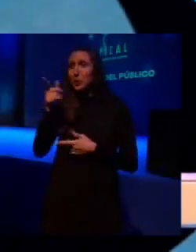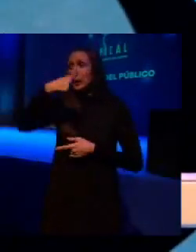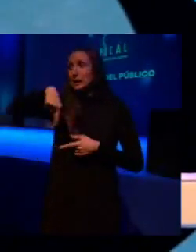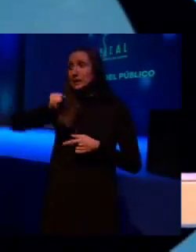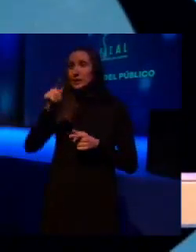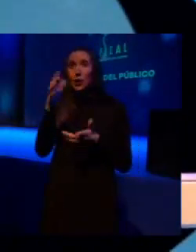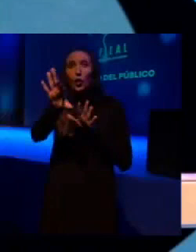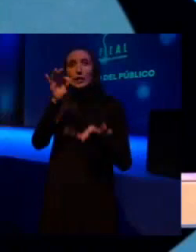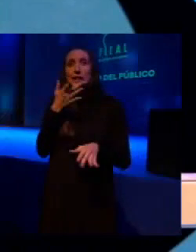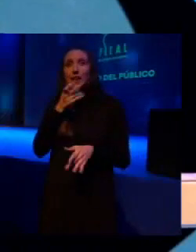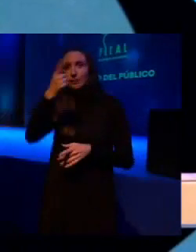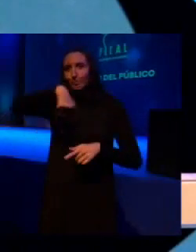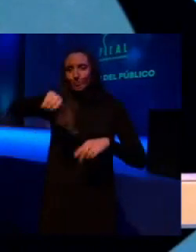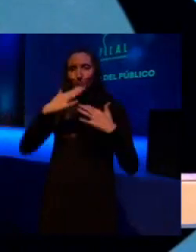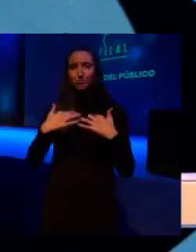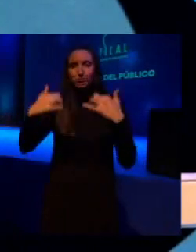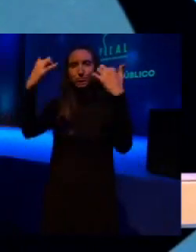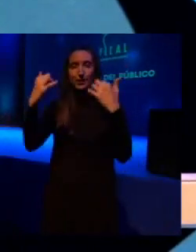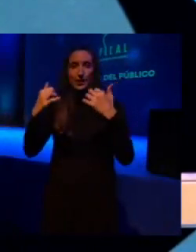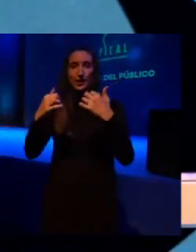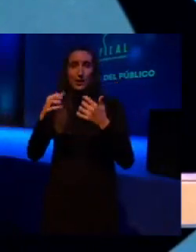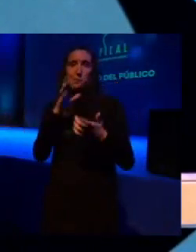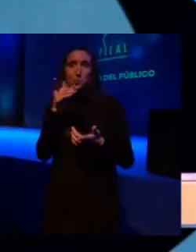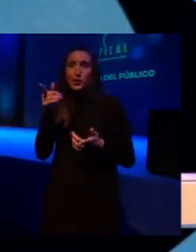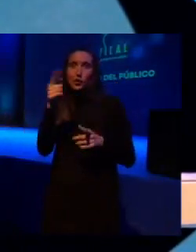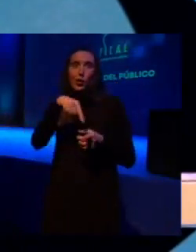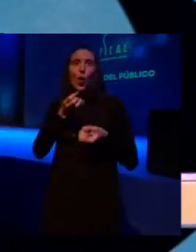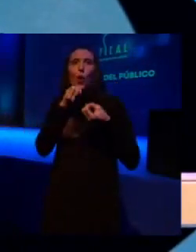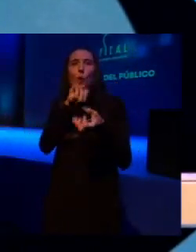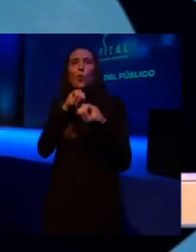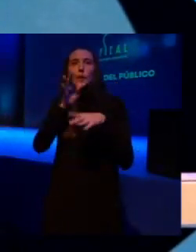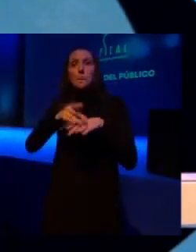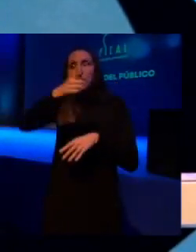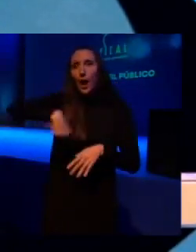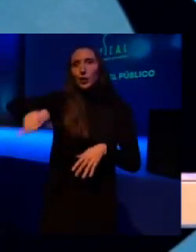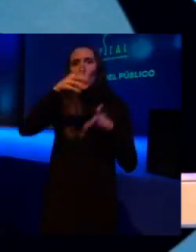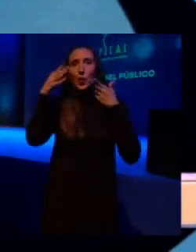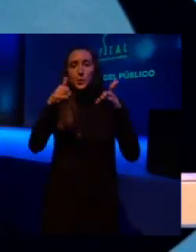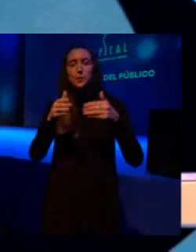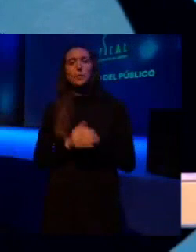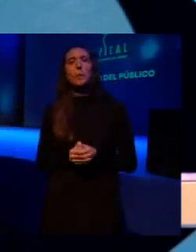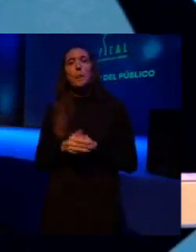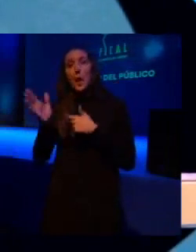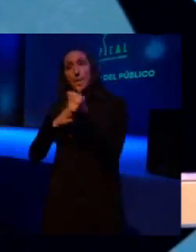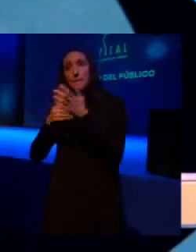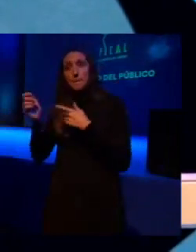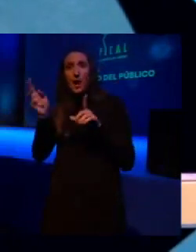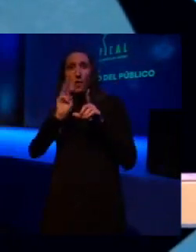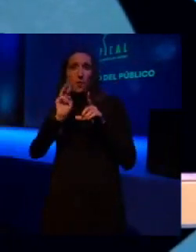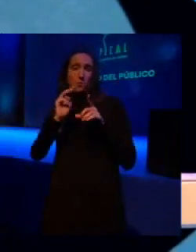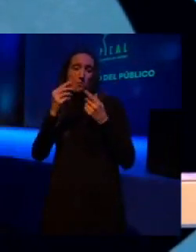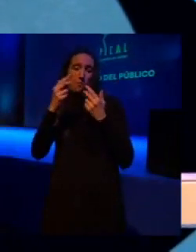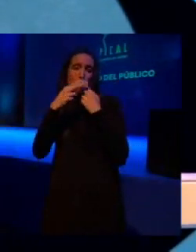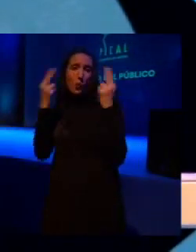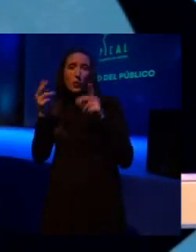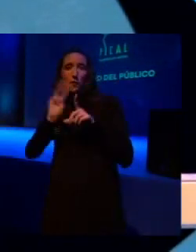ustedes, lo decide el público, que al final es para quienes se cuentan historias y se hacen películas. Y para entregar el premio del público FICAL 2023